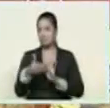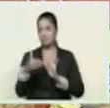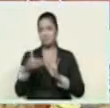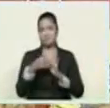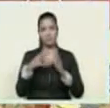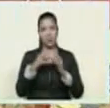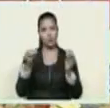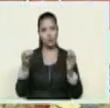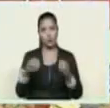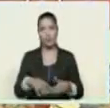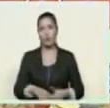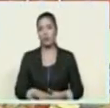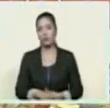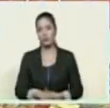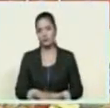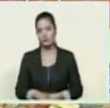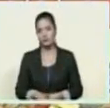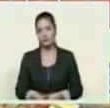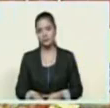todo